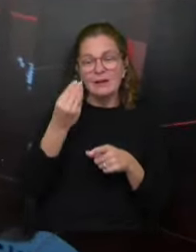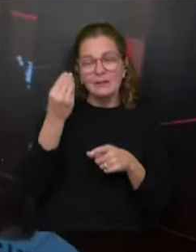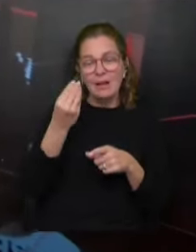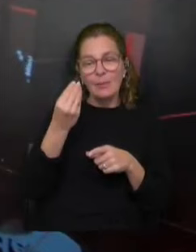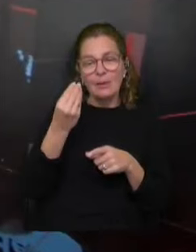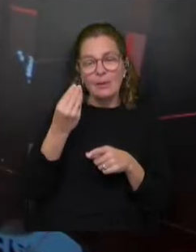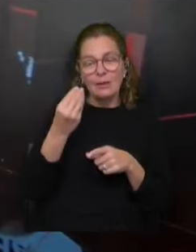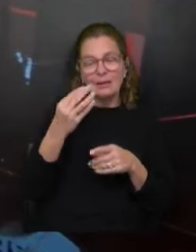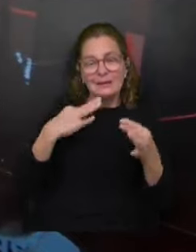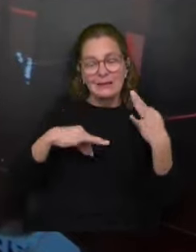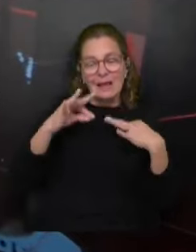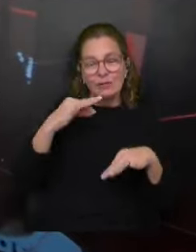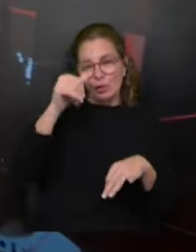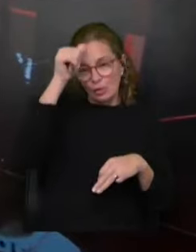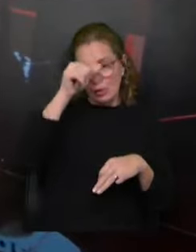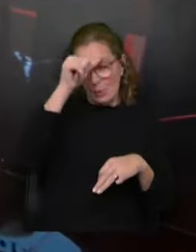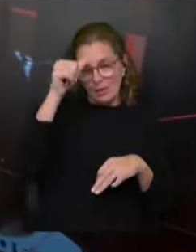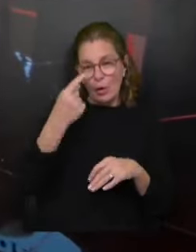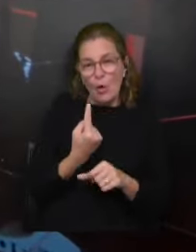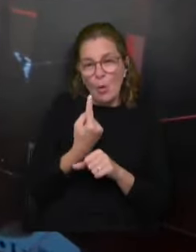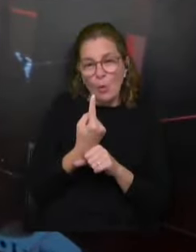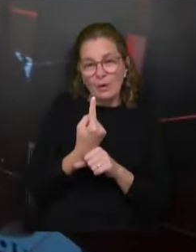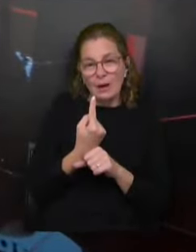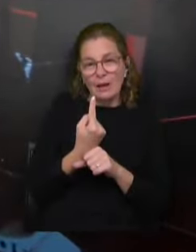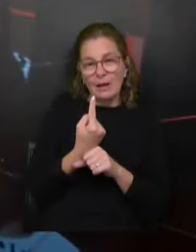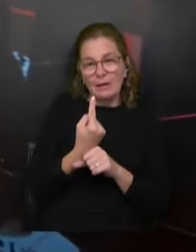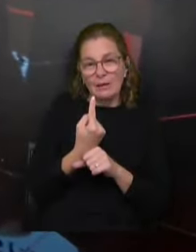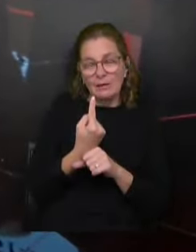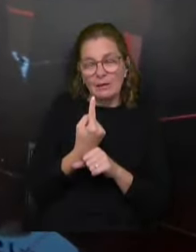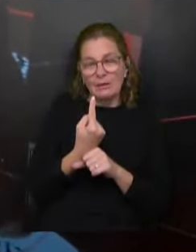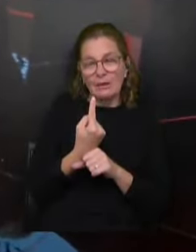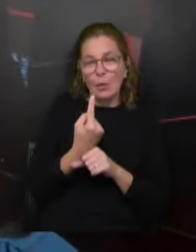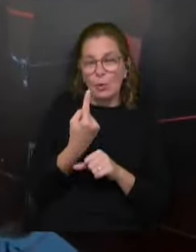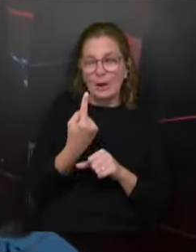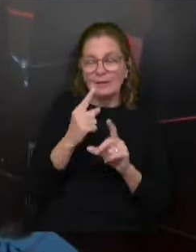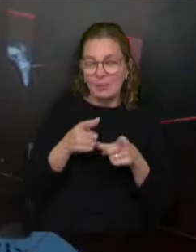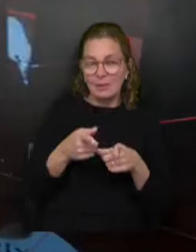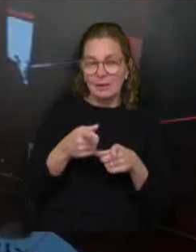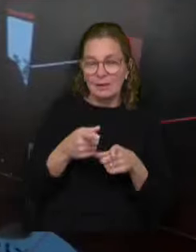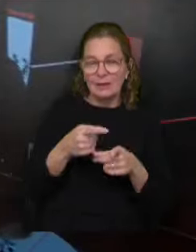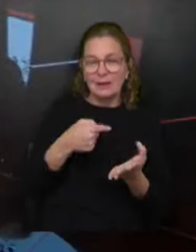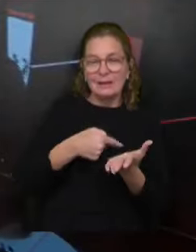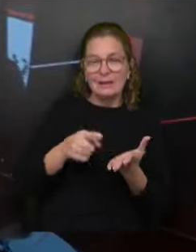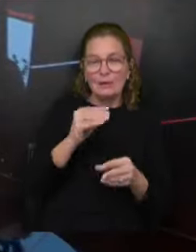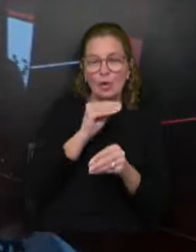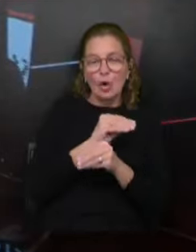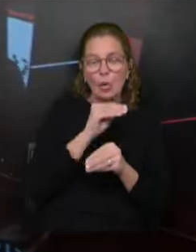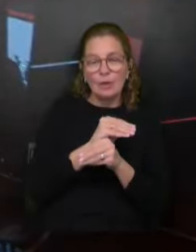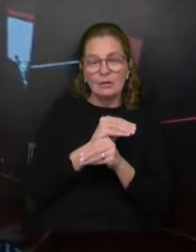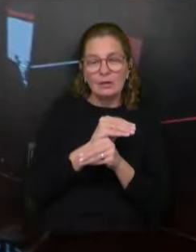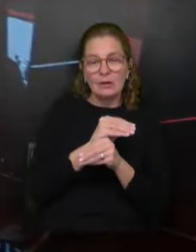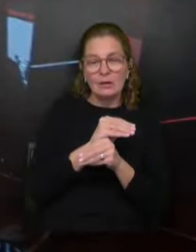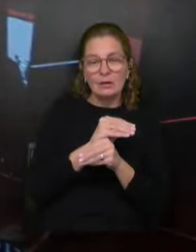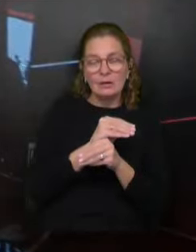funciones en Teatro del Galpón y el domingo tenemos una función en... El domingo tenemos una función en el Centro Cultural